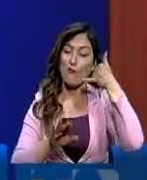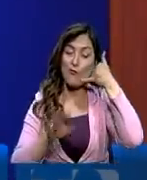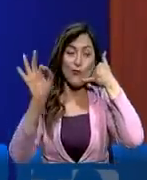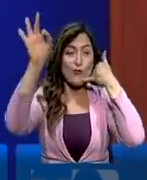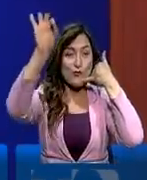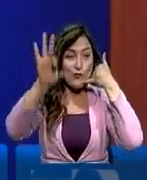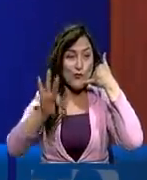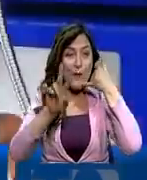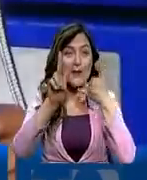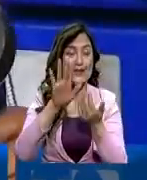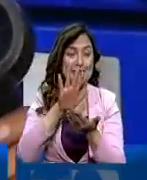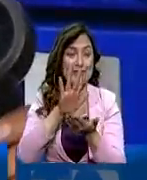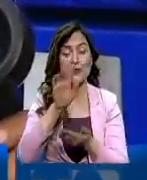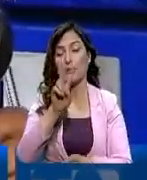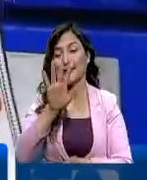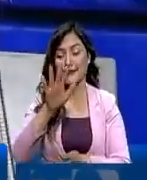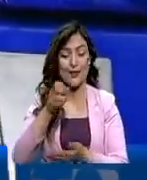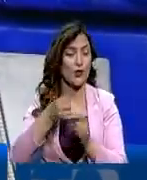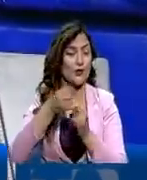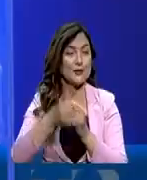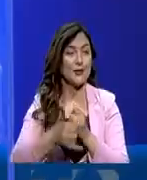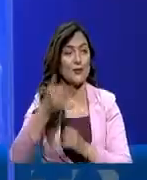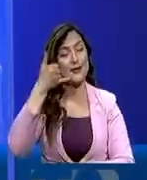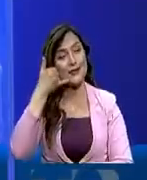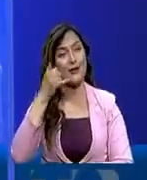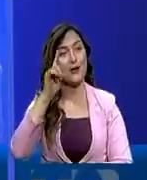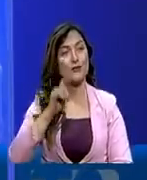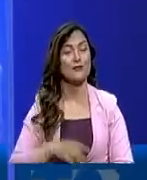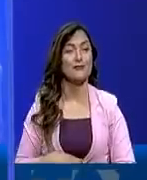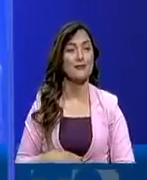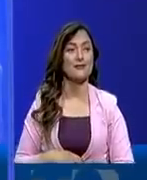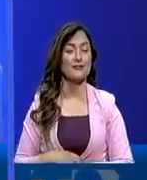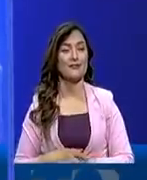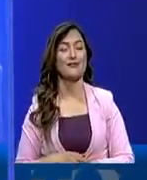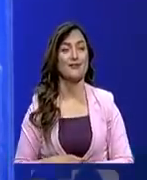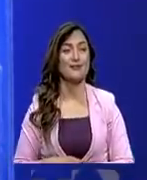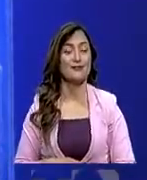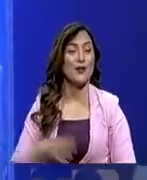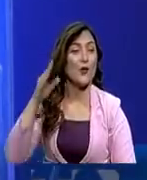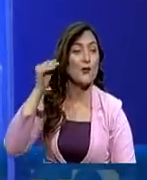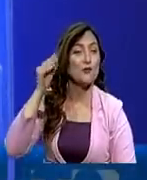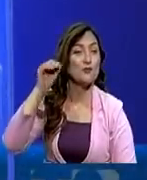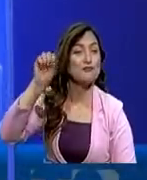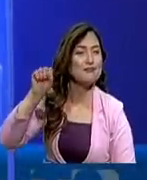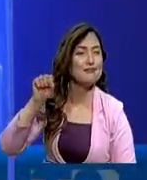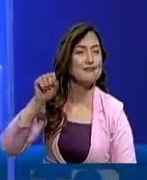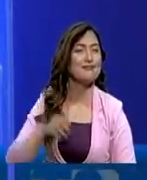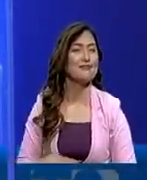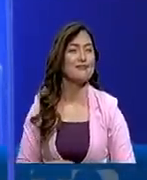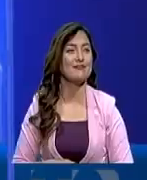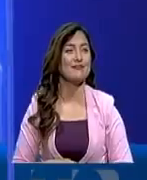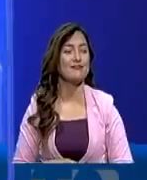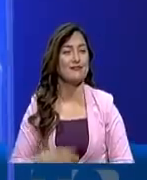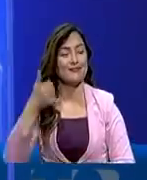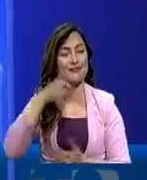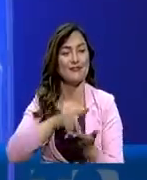25 centavos y logramos hacer una llamada de 1 minuto. Hola. ¿Me escuchas? Por esta llamada se